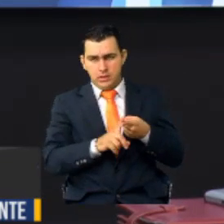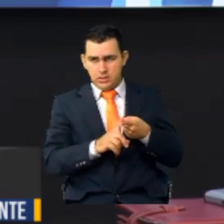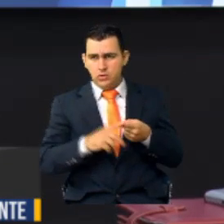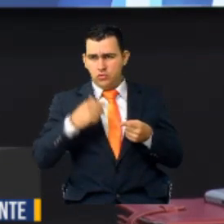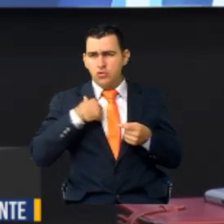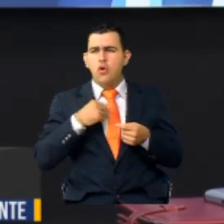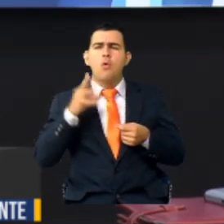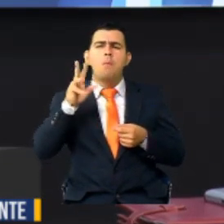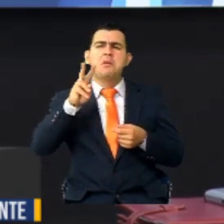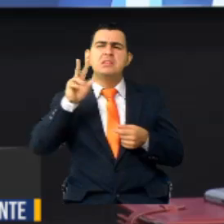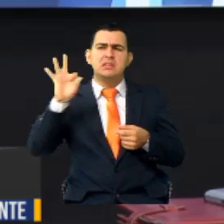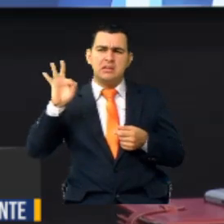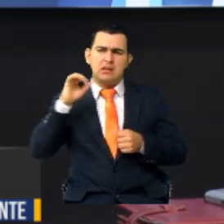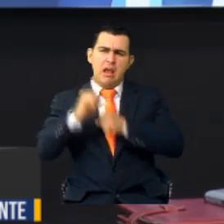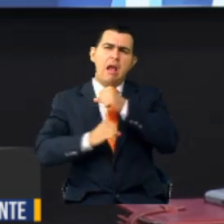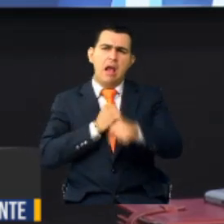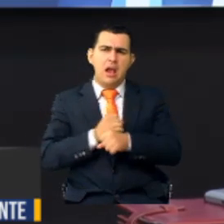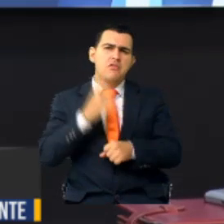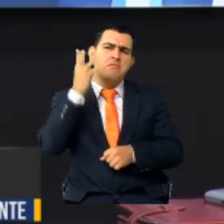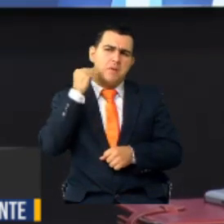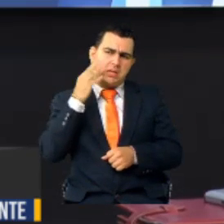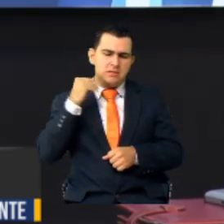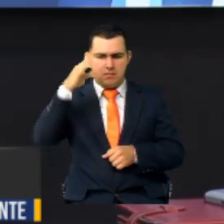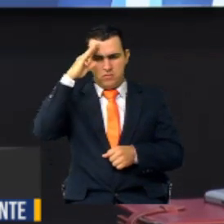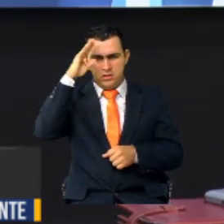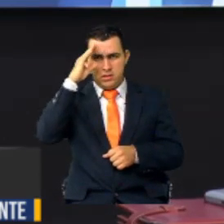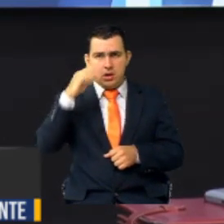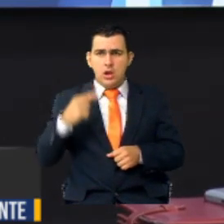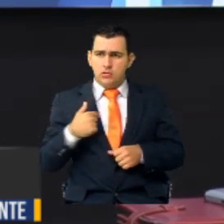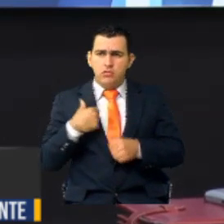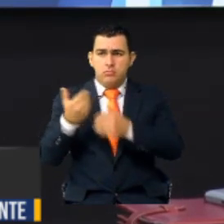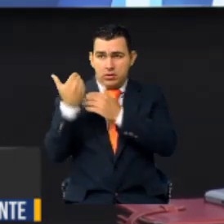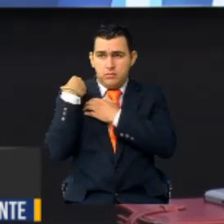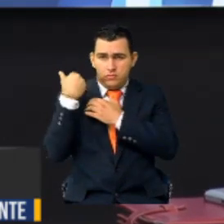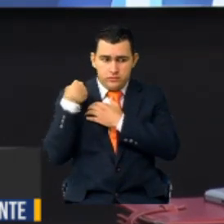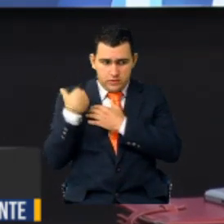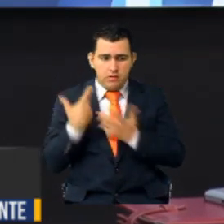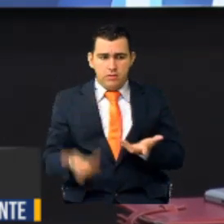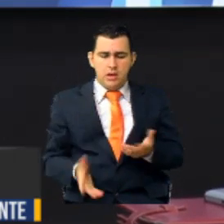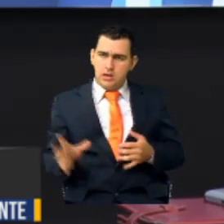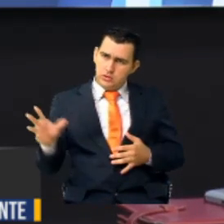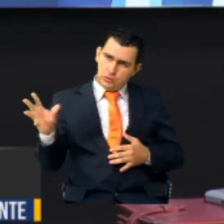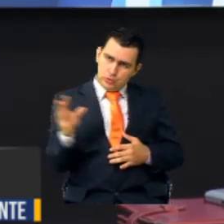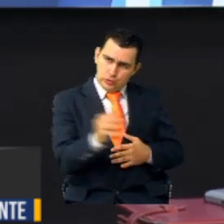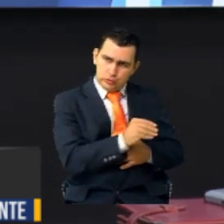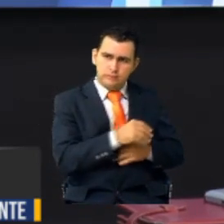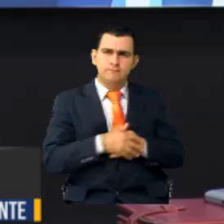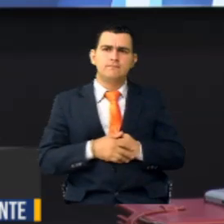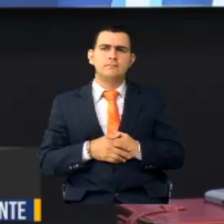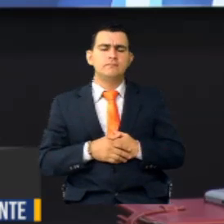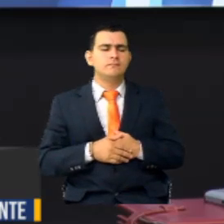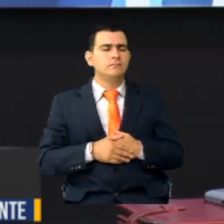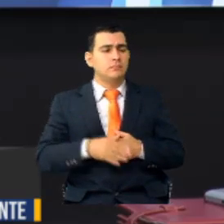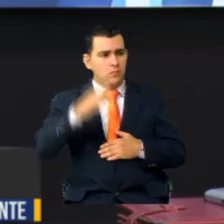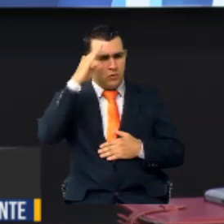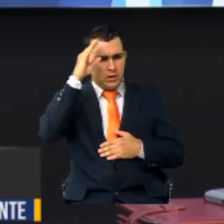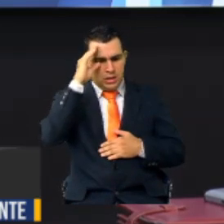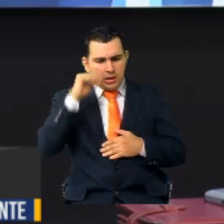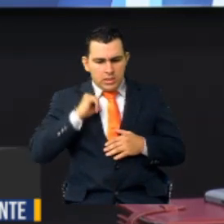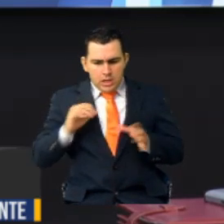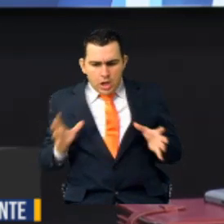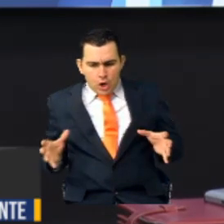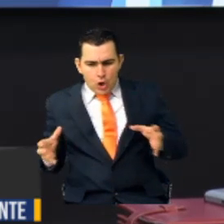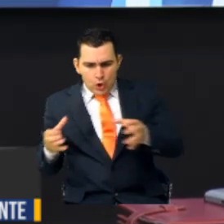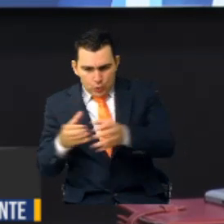transparente, se va a comprometer con toda la ciudad siendo el alcalde de todos los barranqueños. La Policía Nacional tiene grupos especiales para sacar